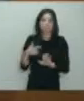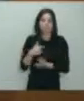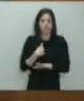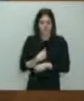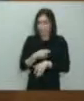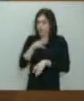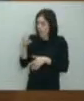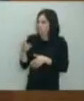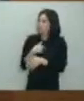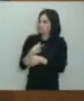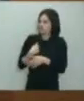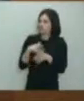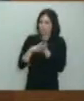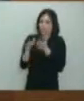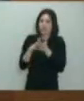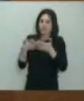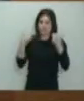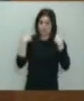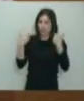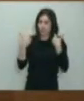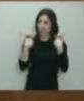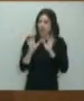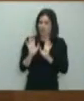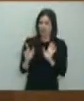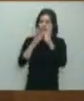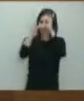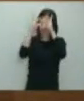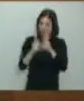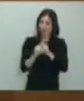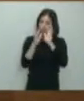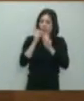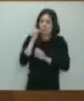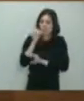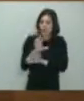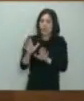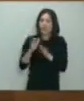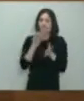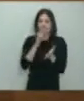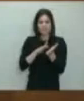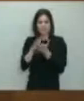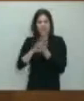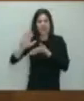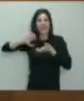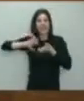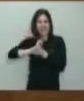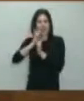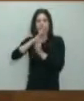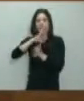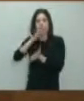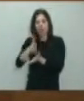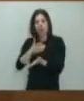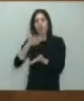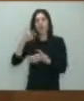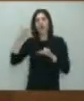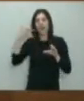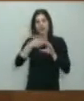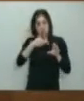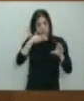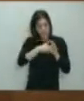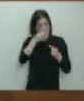de prudencia absolutamente, es que ese crédito para echar gasolina al coche nos va a